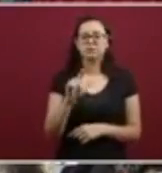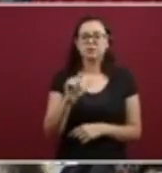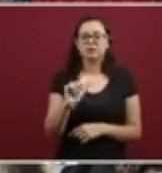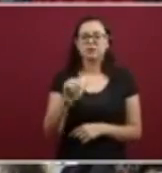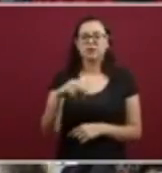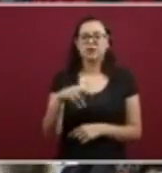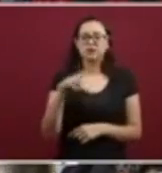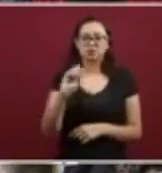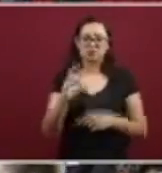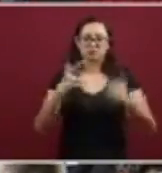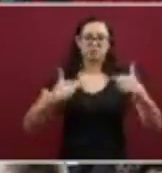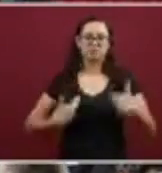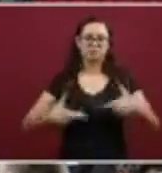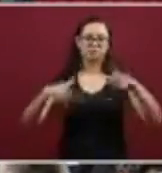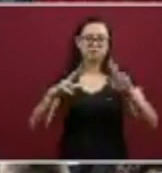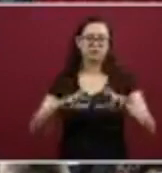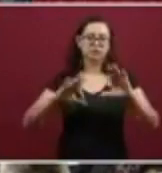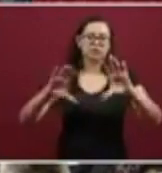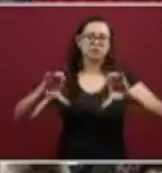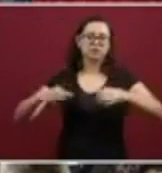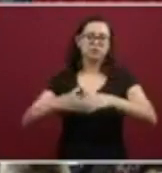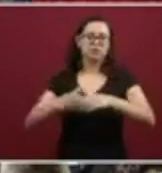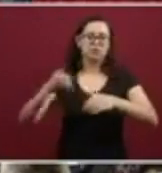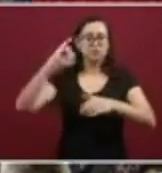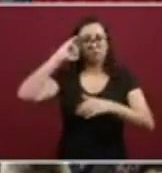maestros indígenas.